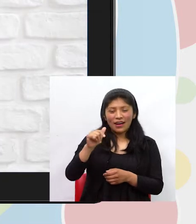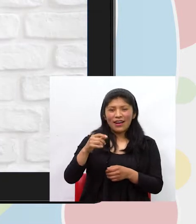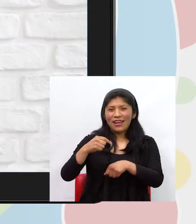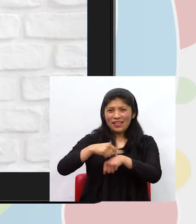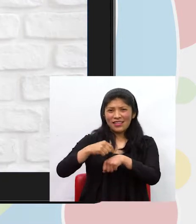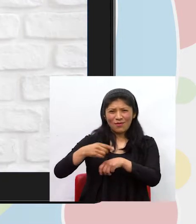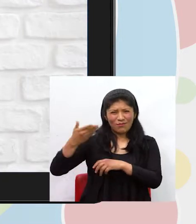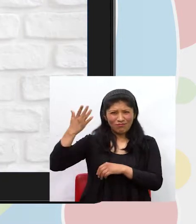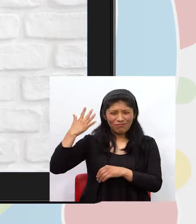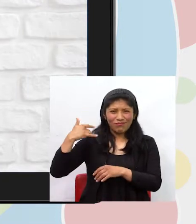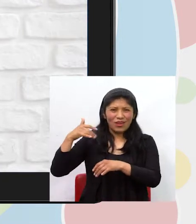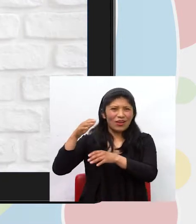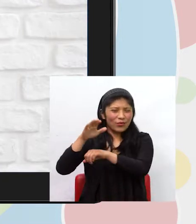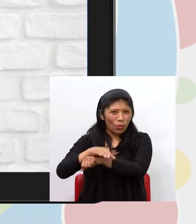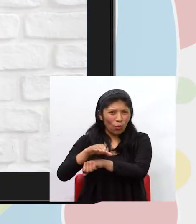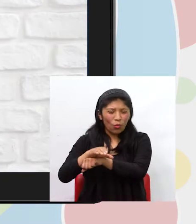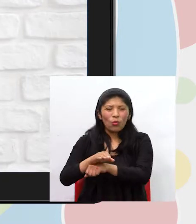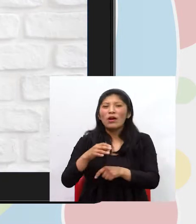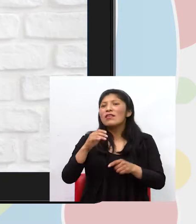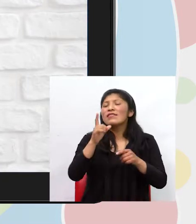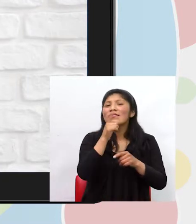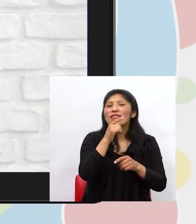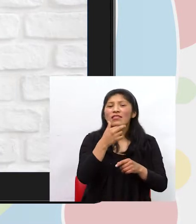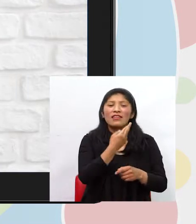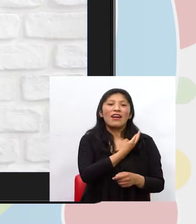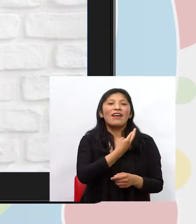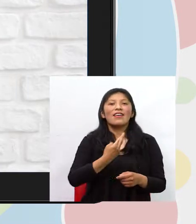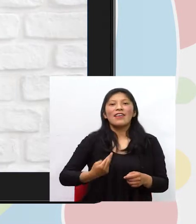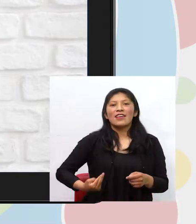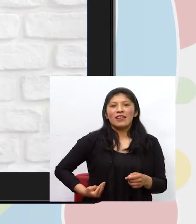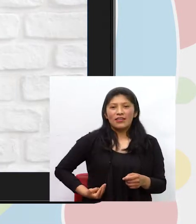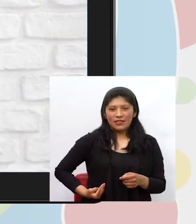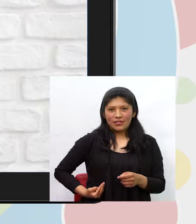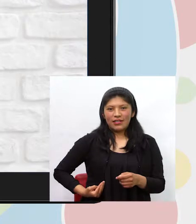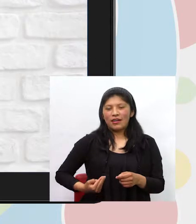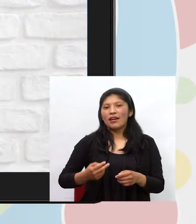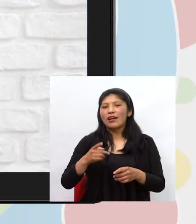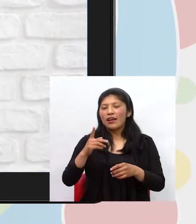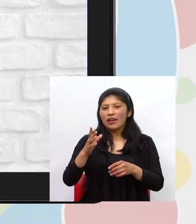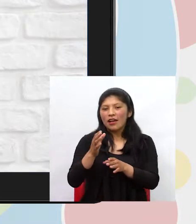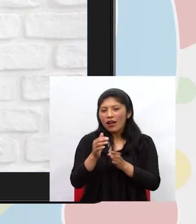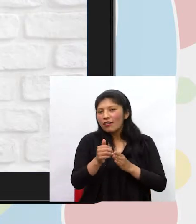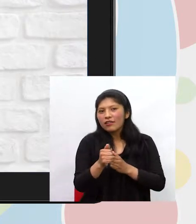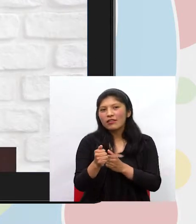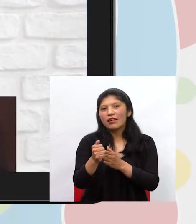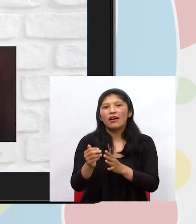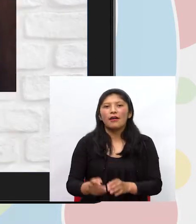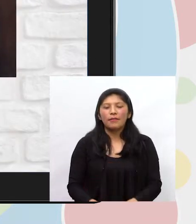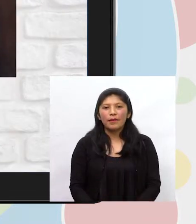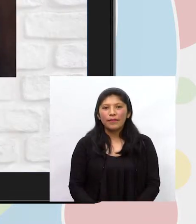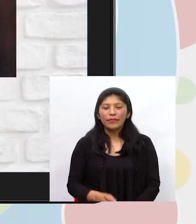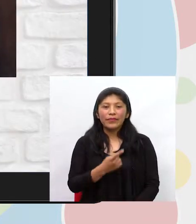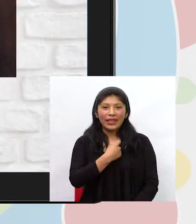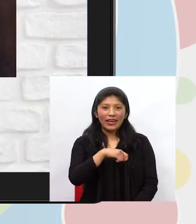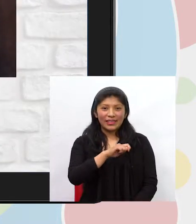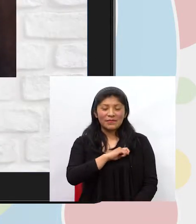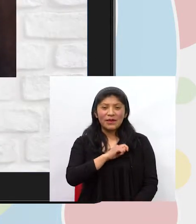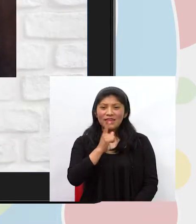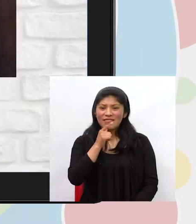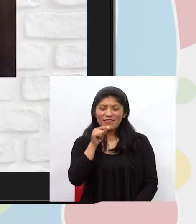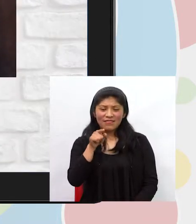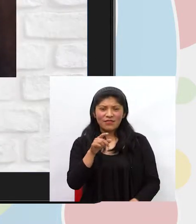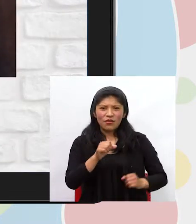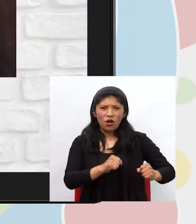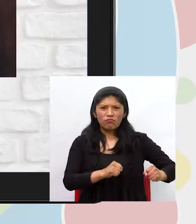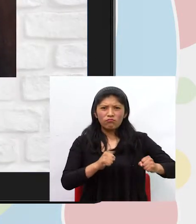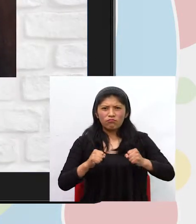colonial estaba dirigida por la corona, es decir, por el rey de España, quien ejercía su